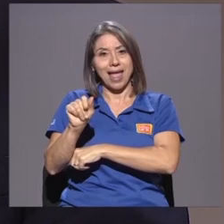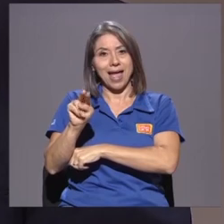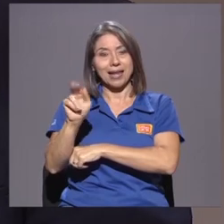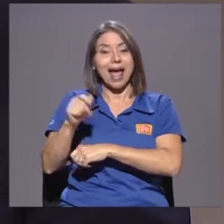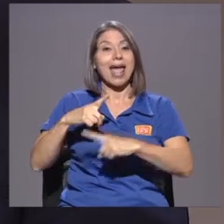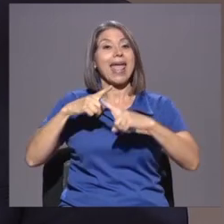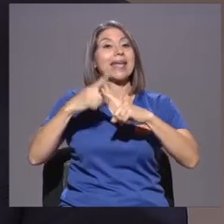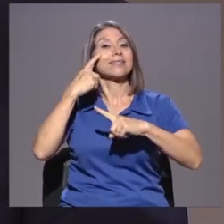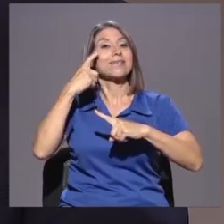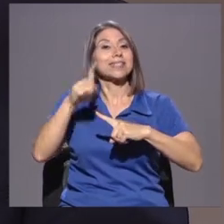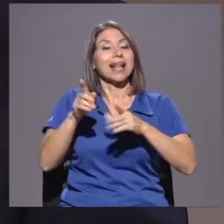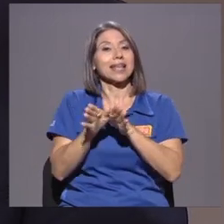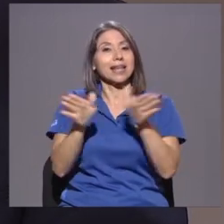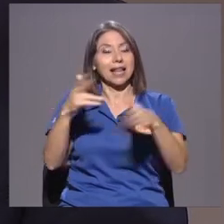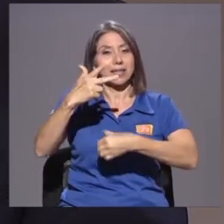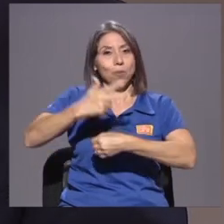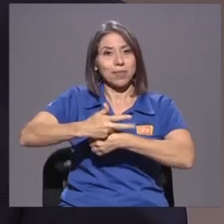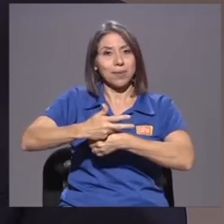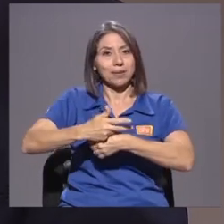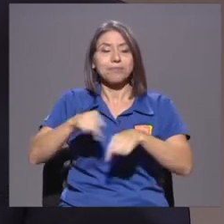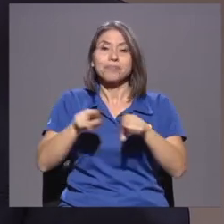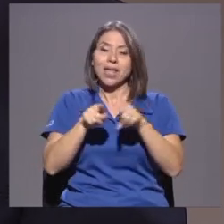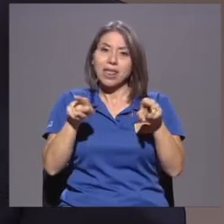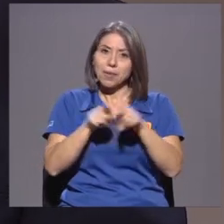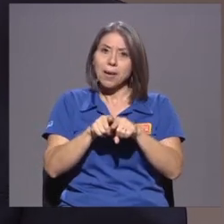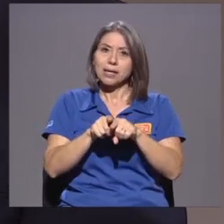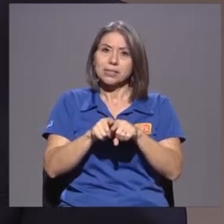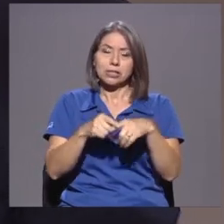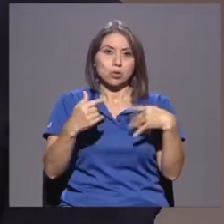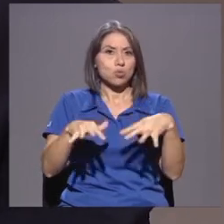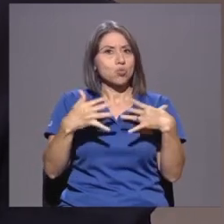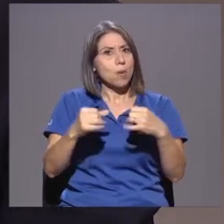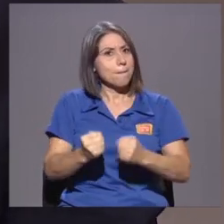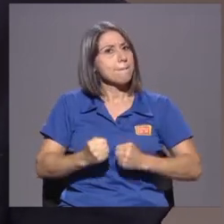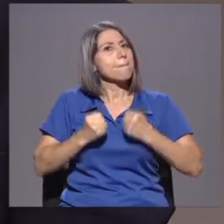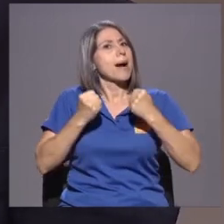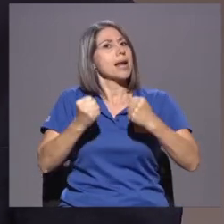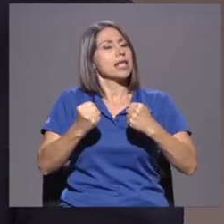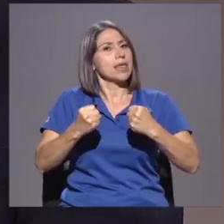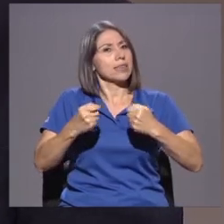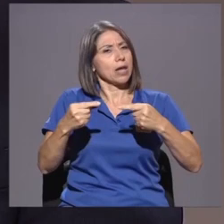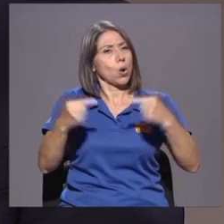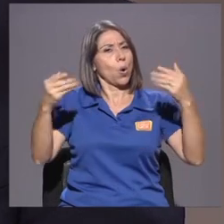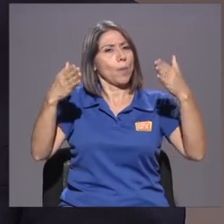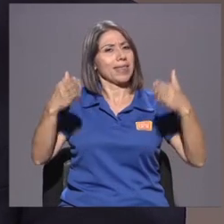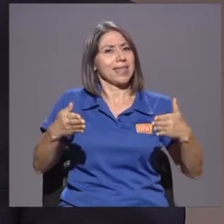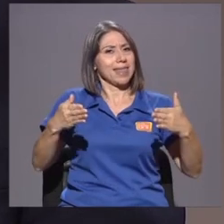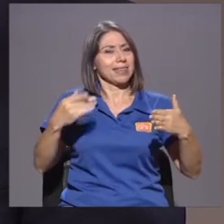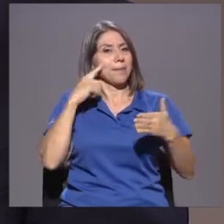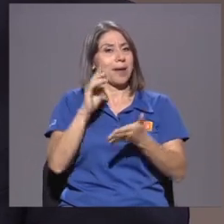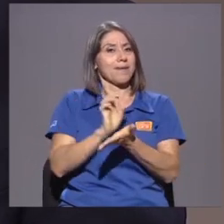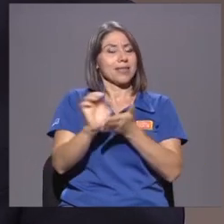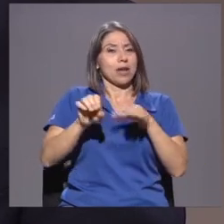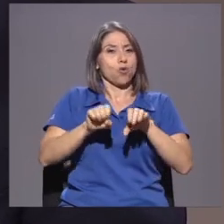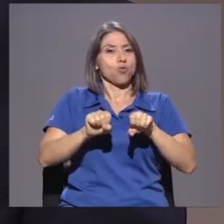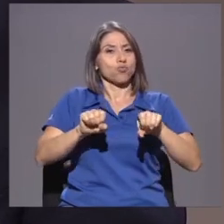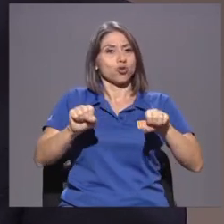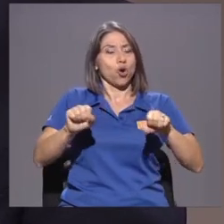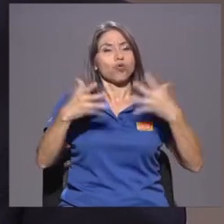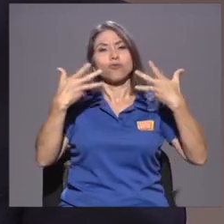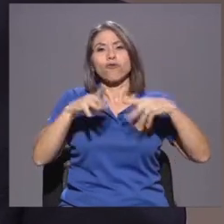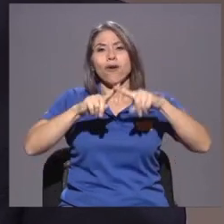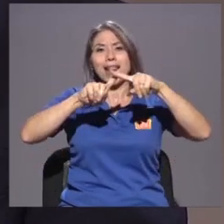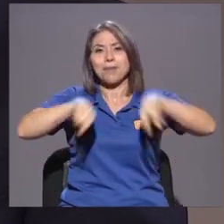guatemala y además una valiente y eficaz combatiente en contra de la corrupción fue eliminada